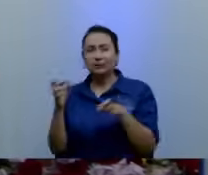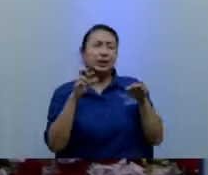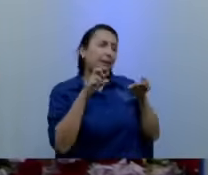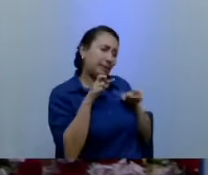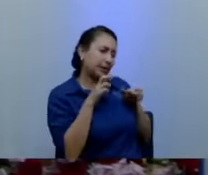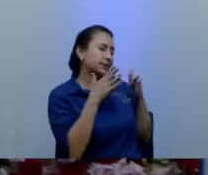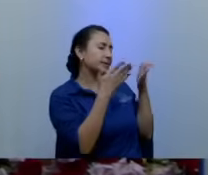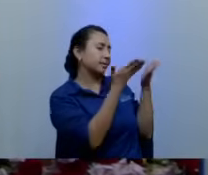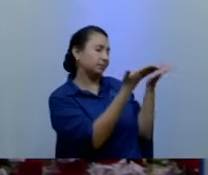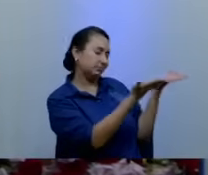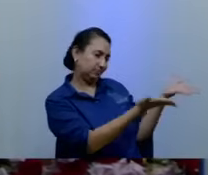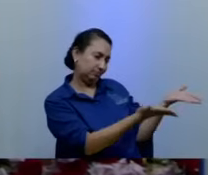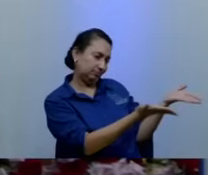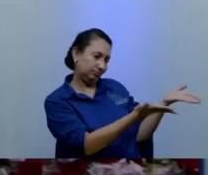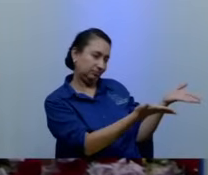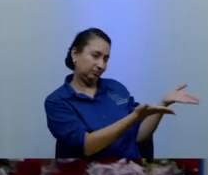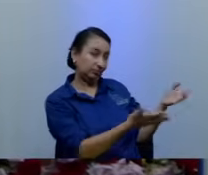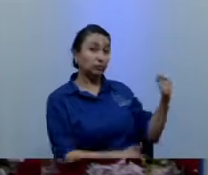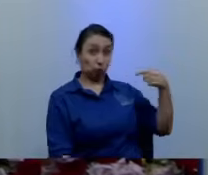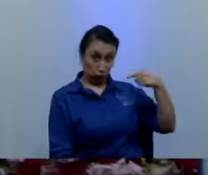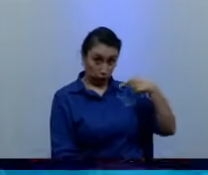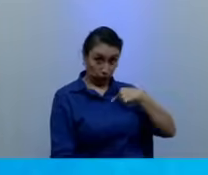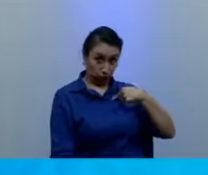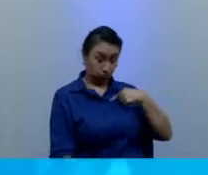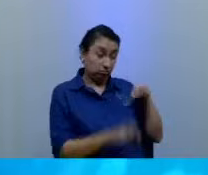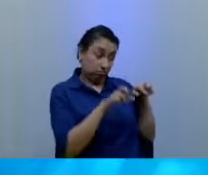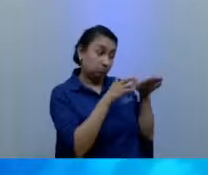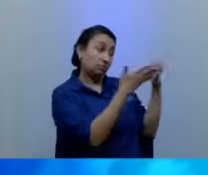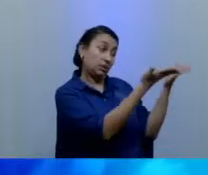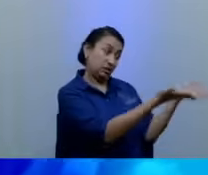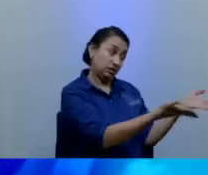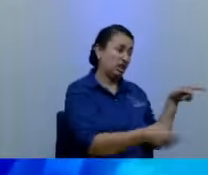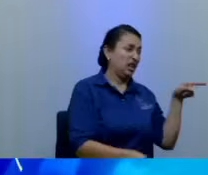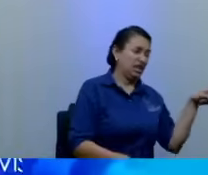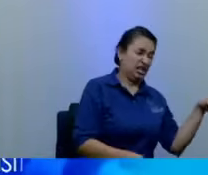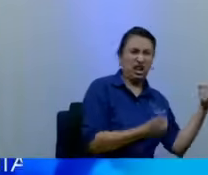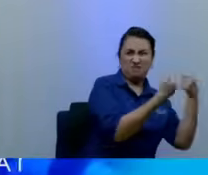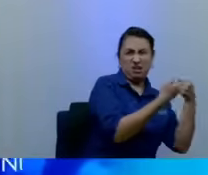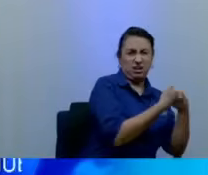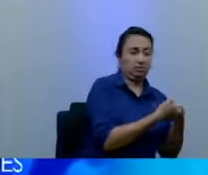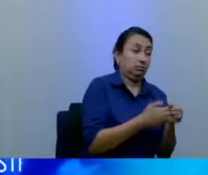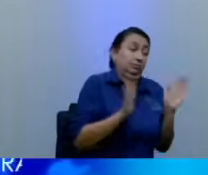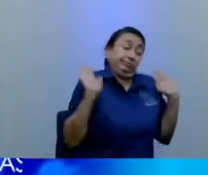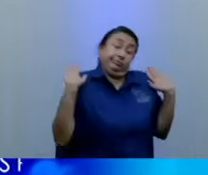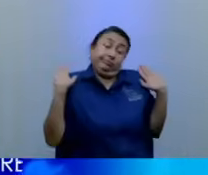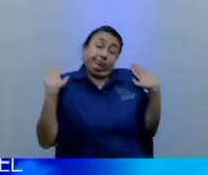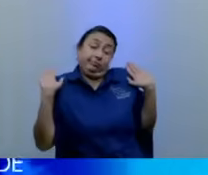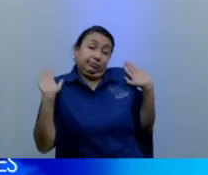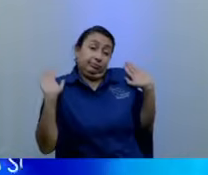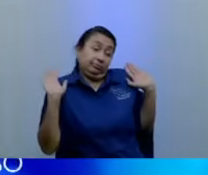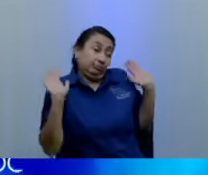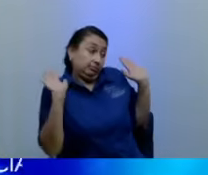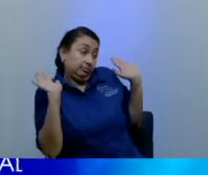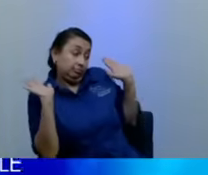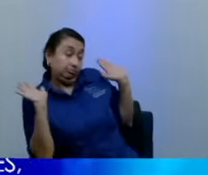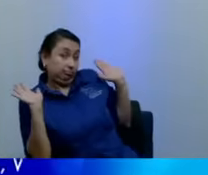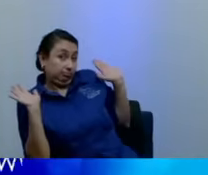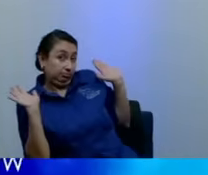está en paz con los demás. Ya si el otro quiere pelear, pues ¿qué le vamos a hacer, hermano?